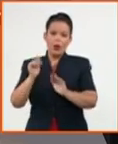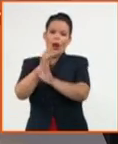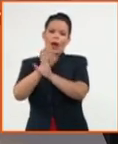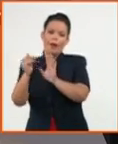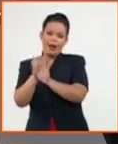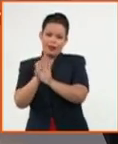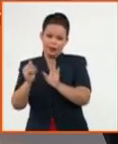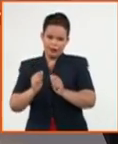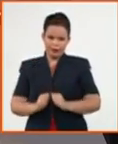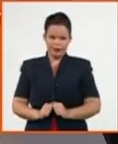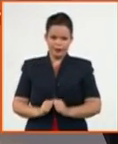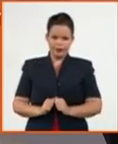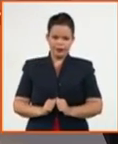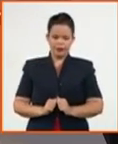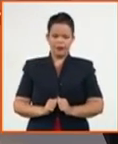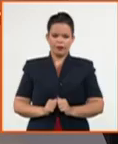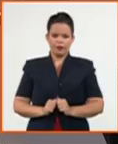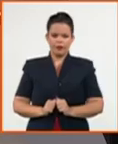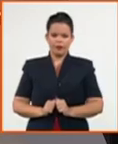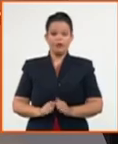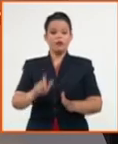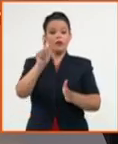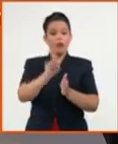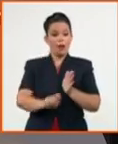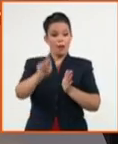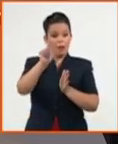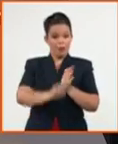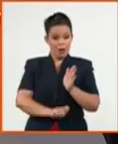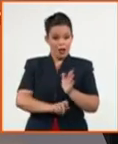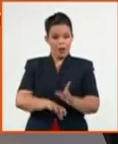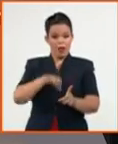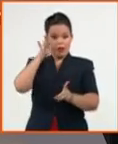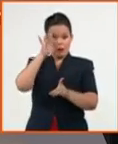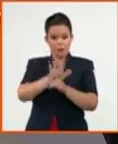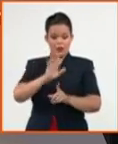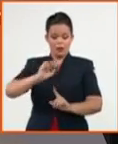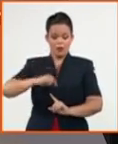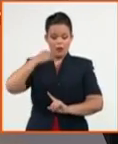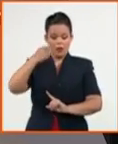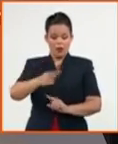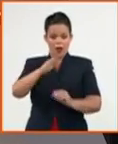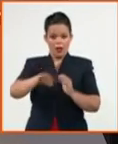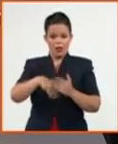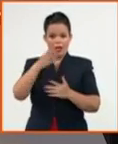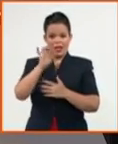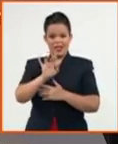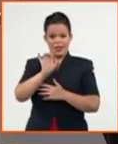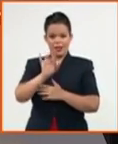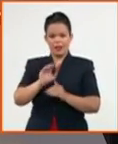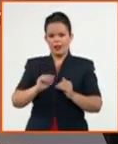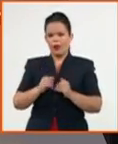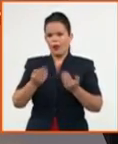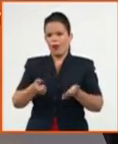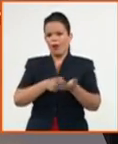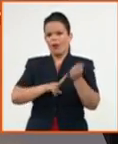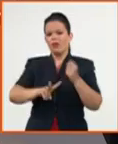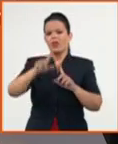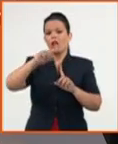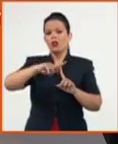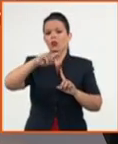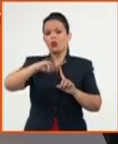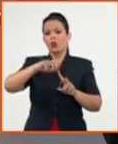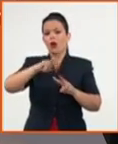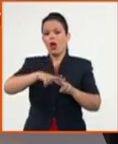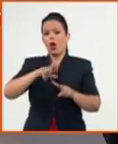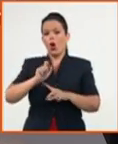partir de mañana está previsto también el inicio mañana día 15 en las provincias de entonces de las tunas holguín y granma